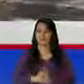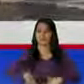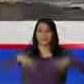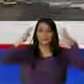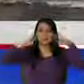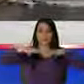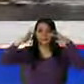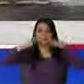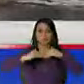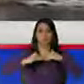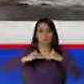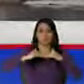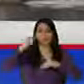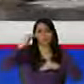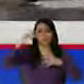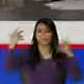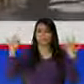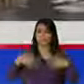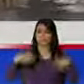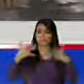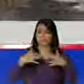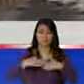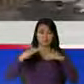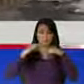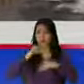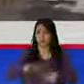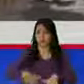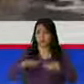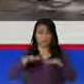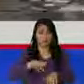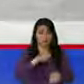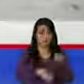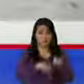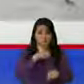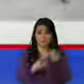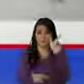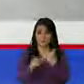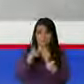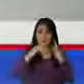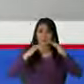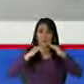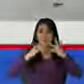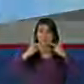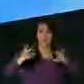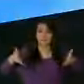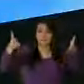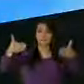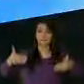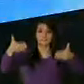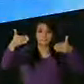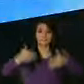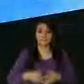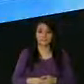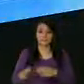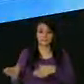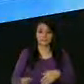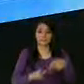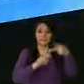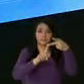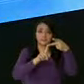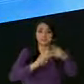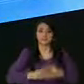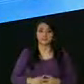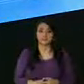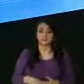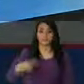precipitaciones sobrepasó los valores normales y generaron daños a personas, viviendas e infraestructuras. En noticias de actualidad,